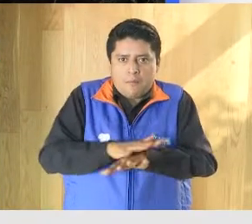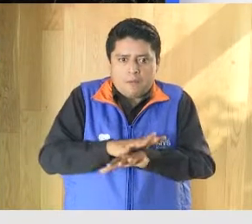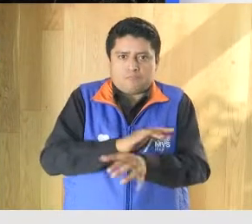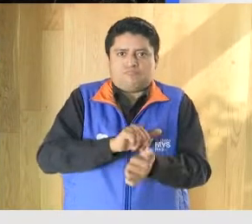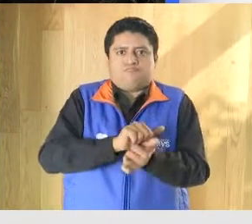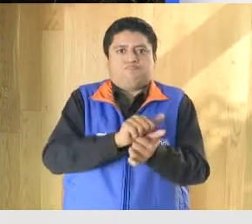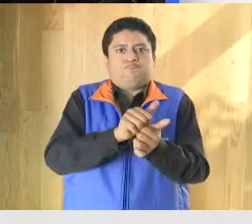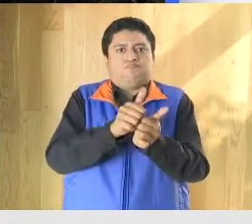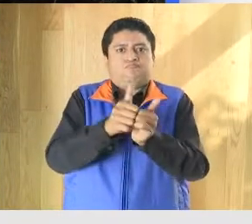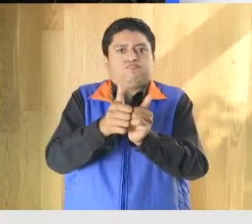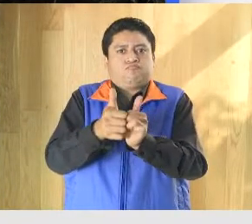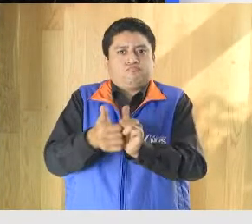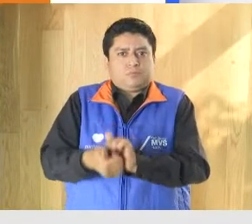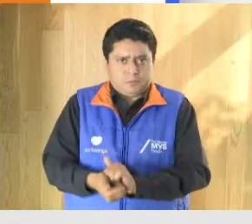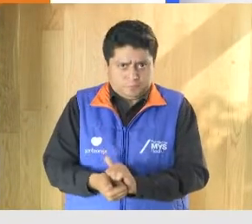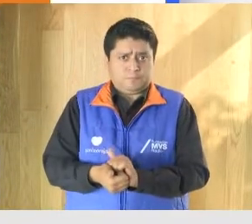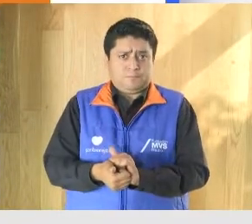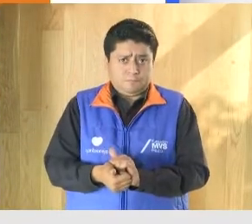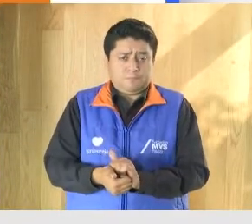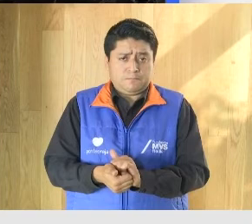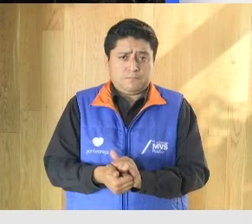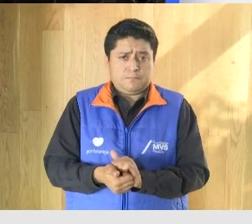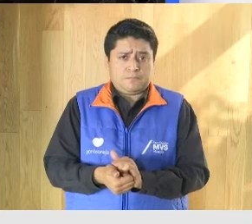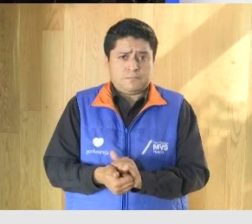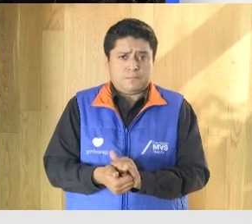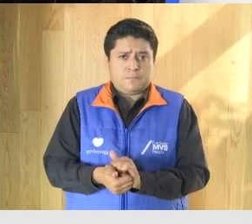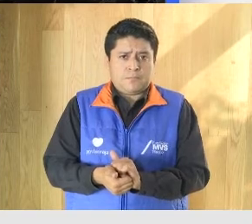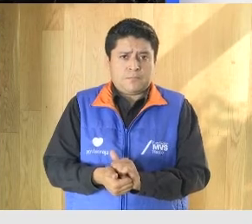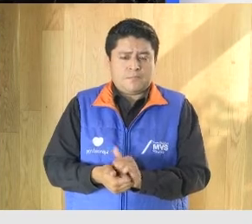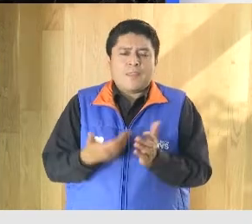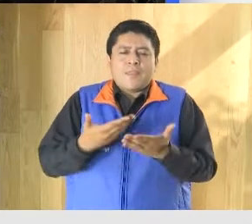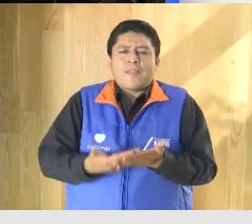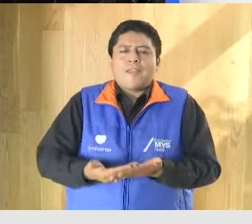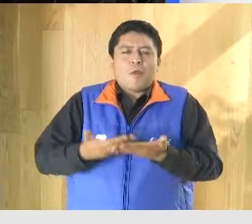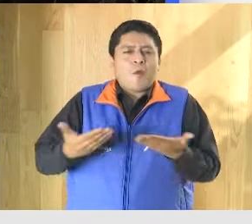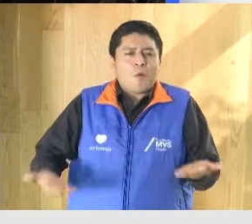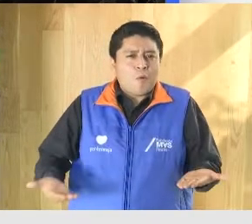¿no?, que estamos en la era de